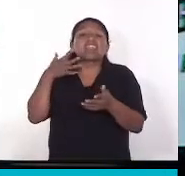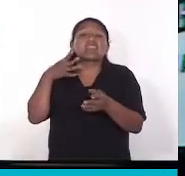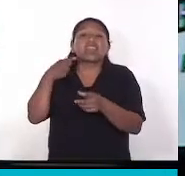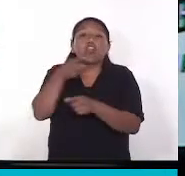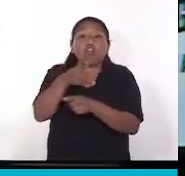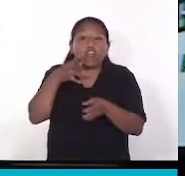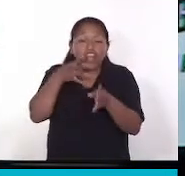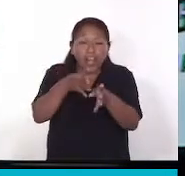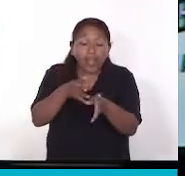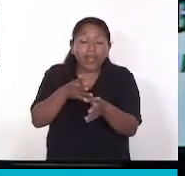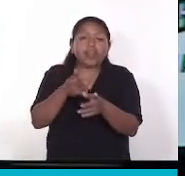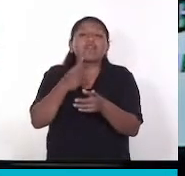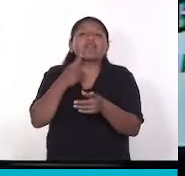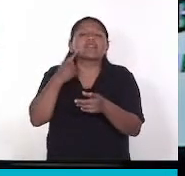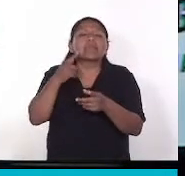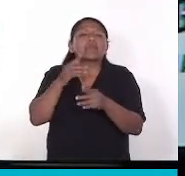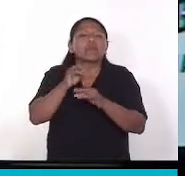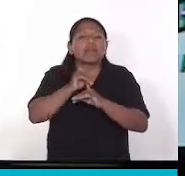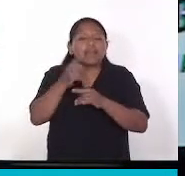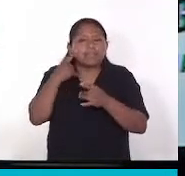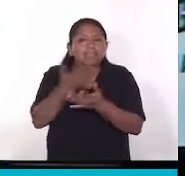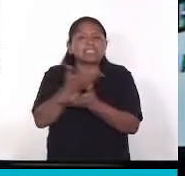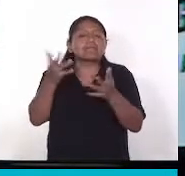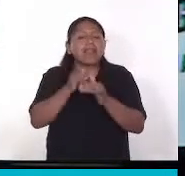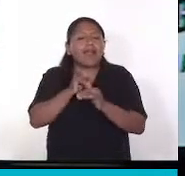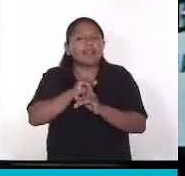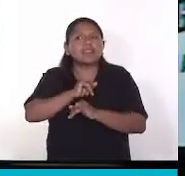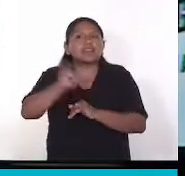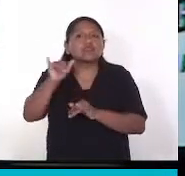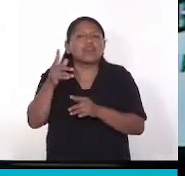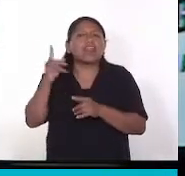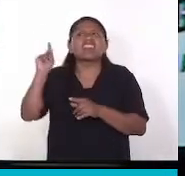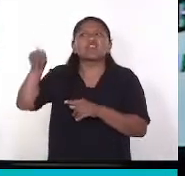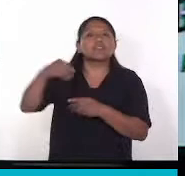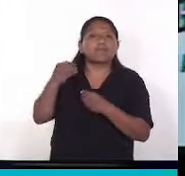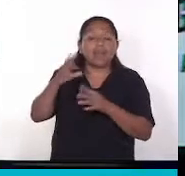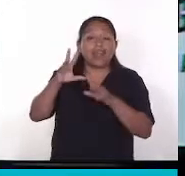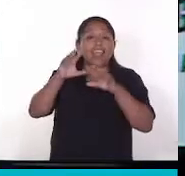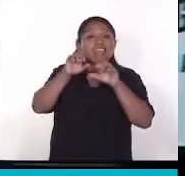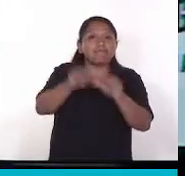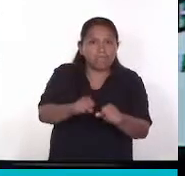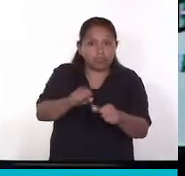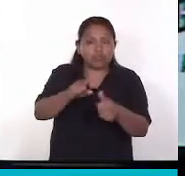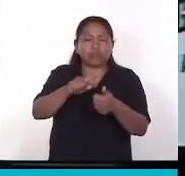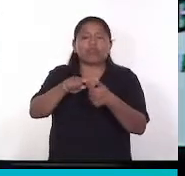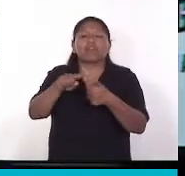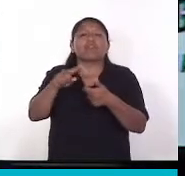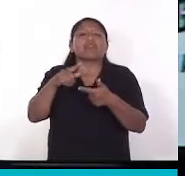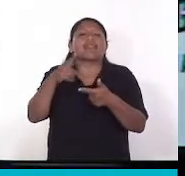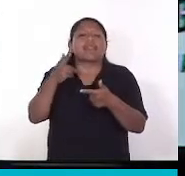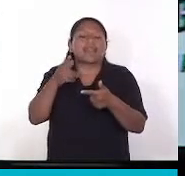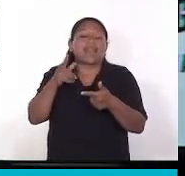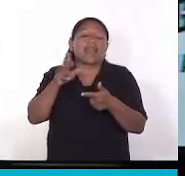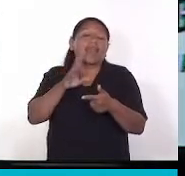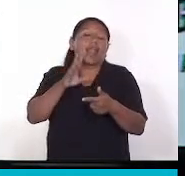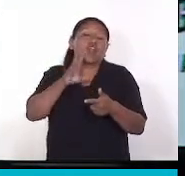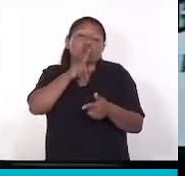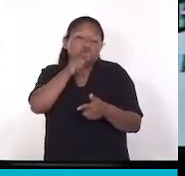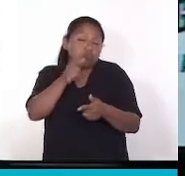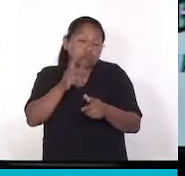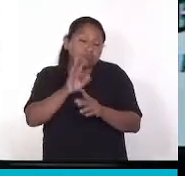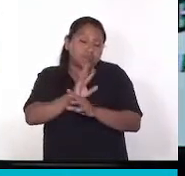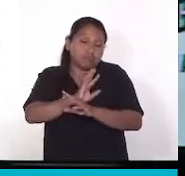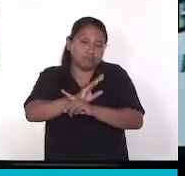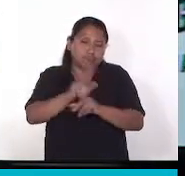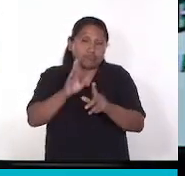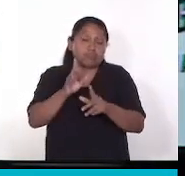tenemos que denunciar sus causas. Y que junto a la invasión inaceptable del Estado ruso,